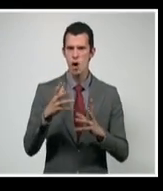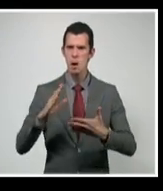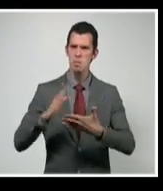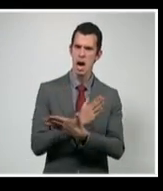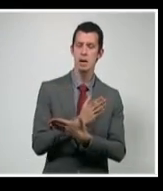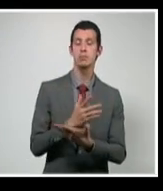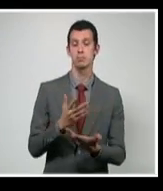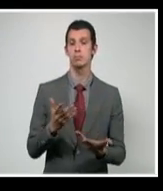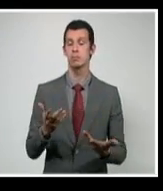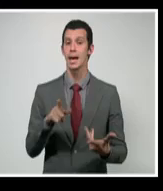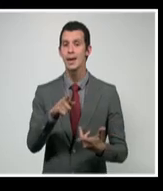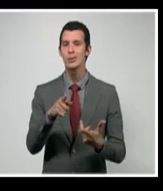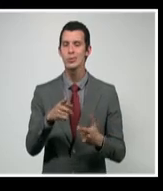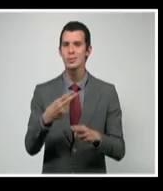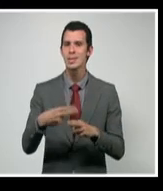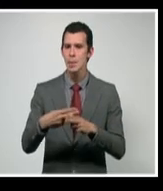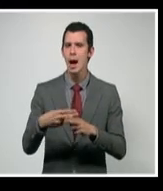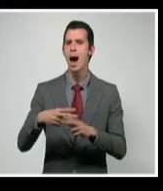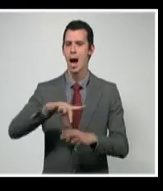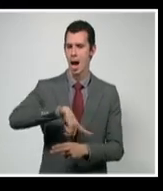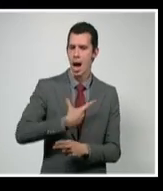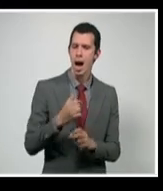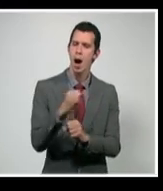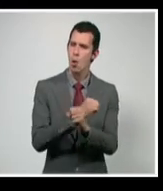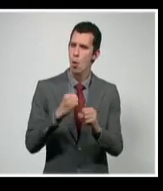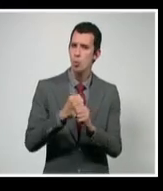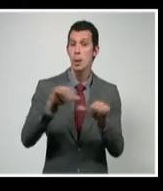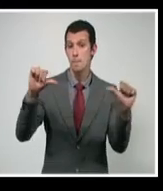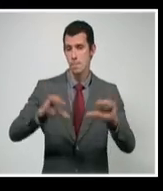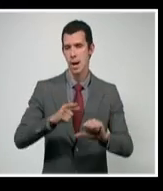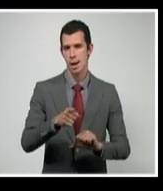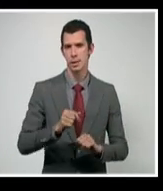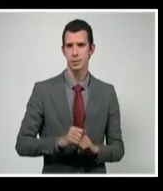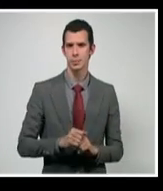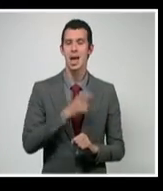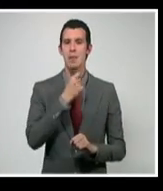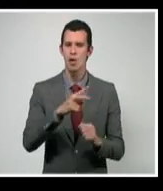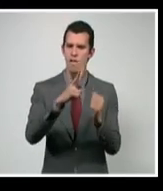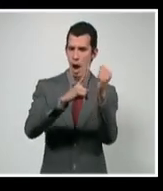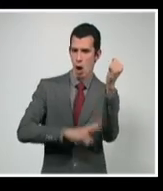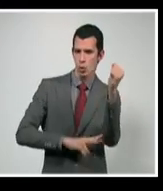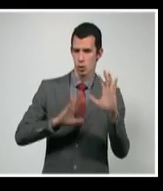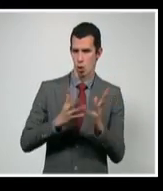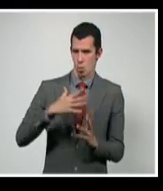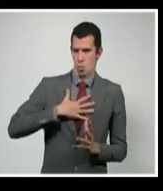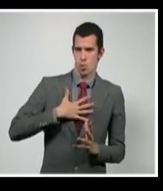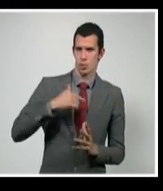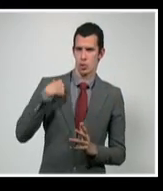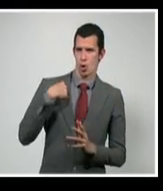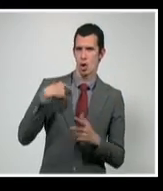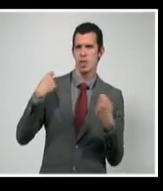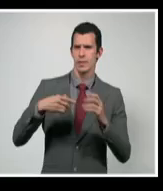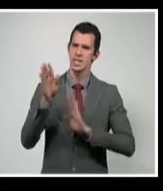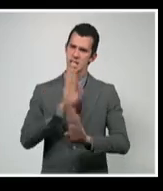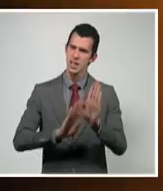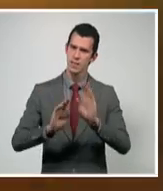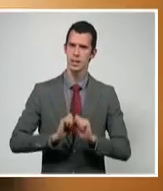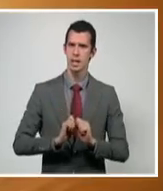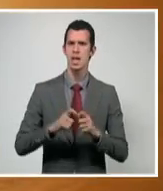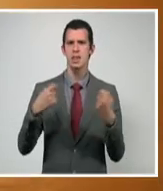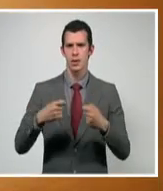para tú vender valores que son ajenos a los mismos procesos revolucionarios, pues entonces ahí estamos hablando de un arte que es político pero es